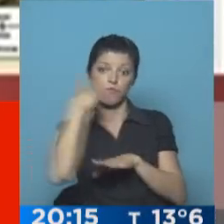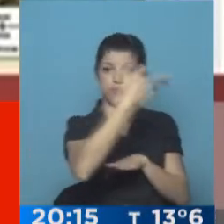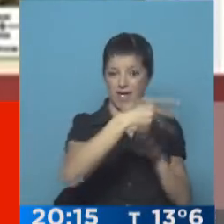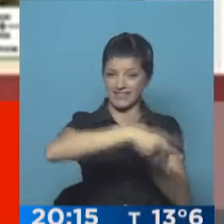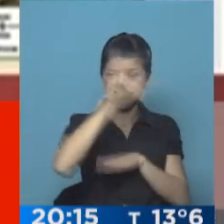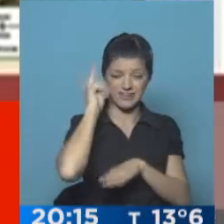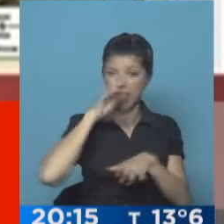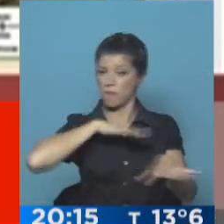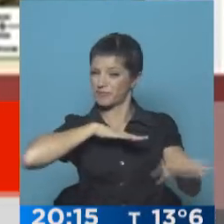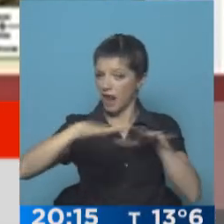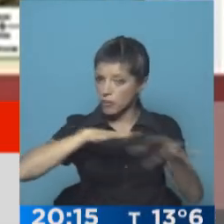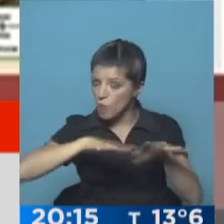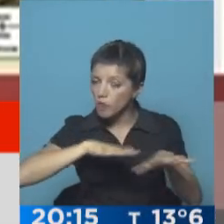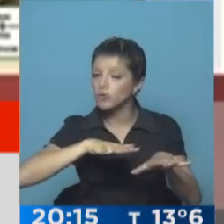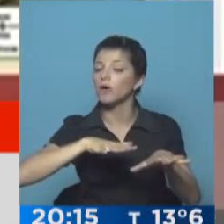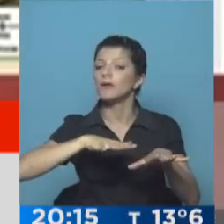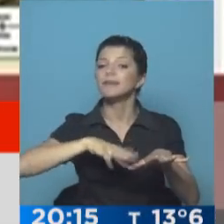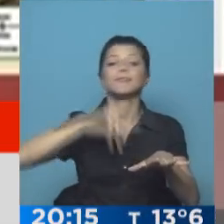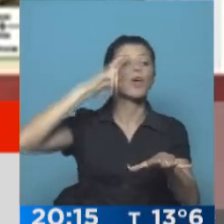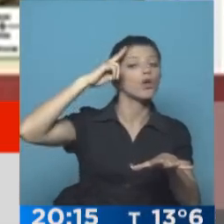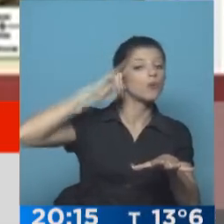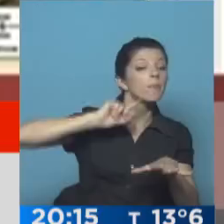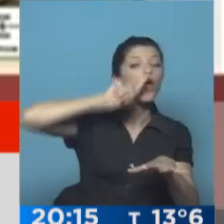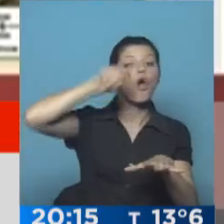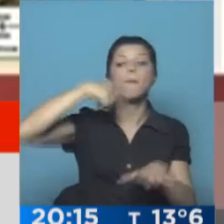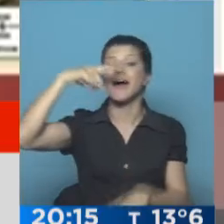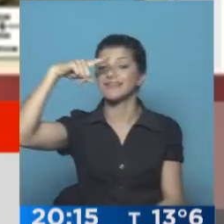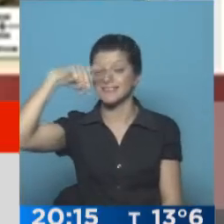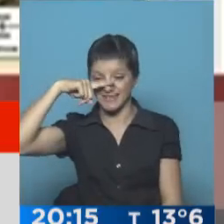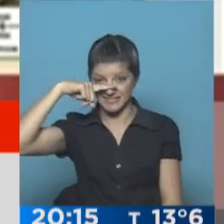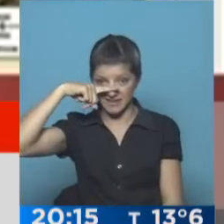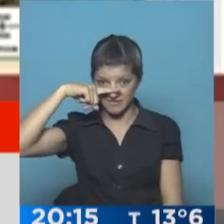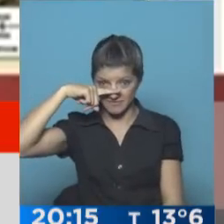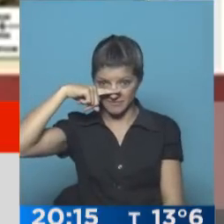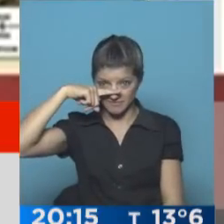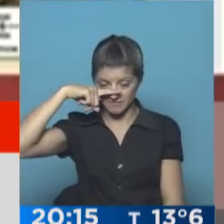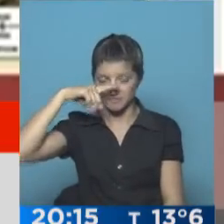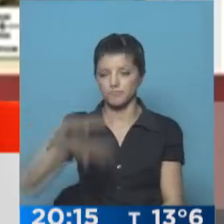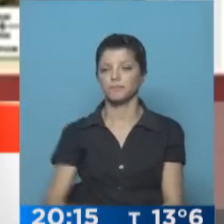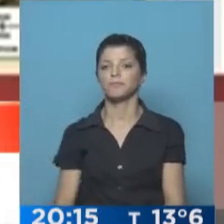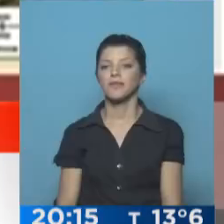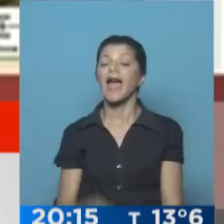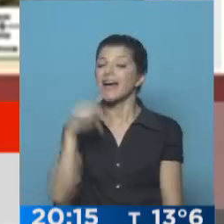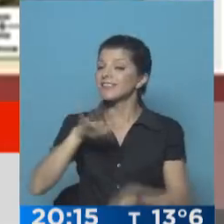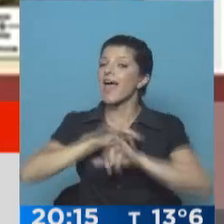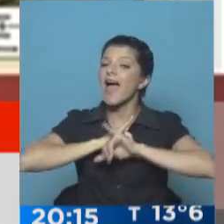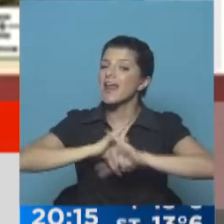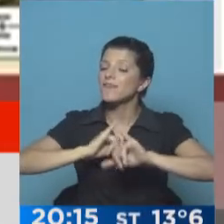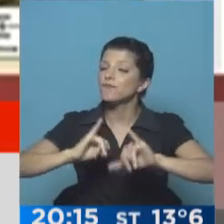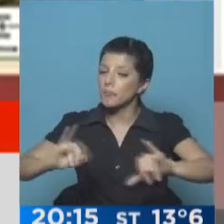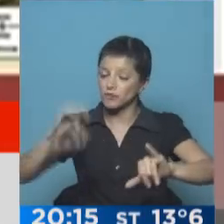El terremoto de 9,7 grados en la escala de Richter. Esta es la información que está